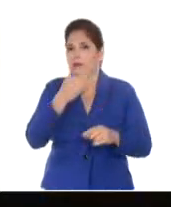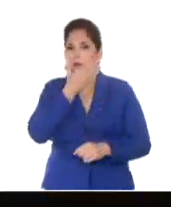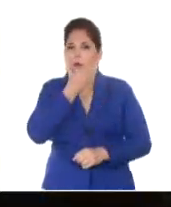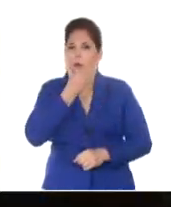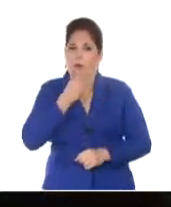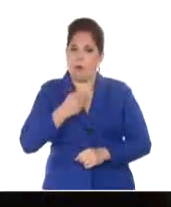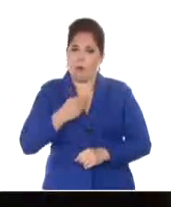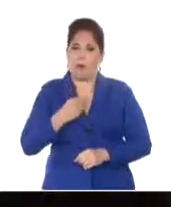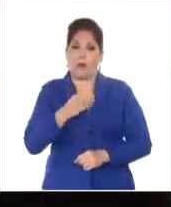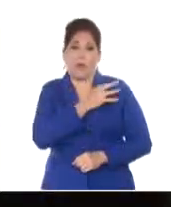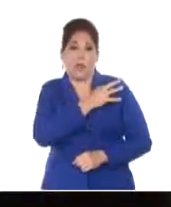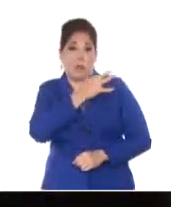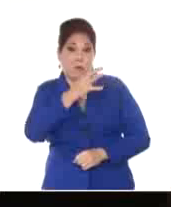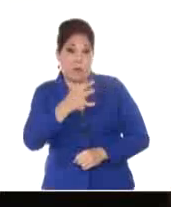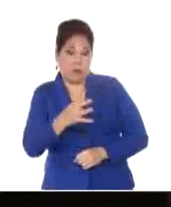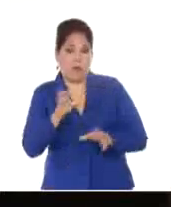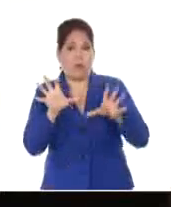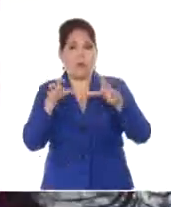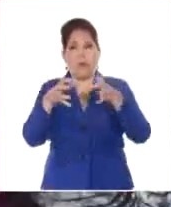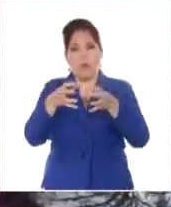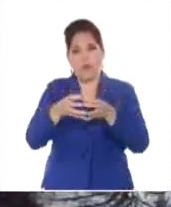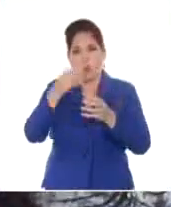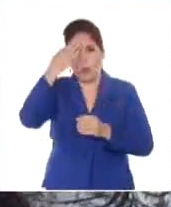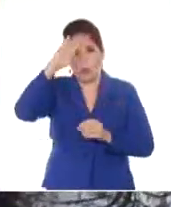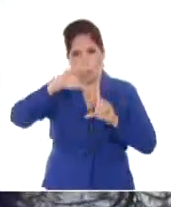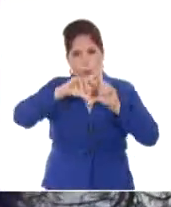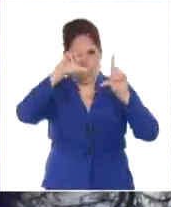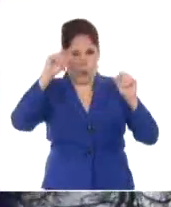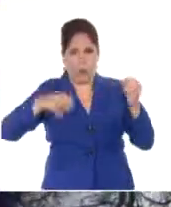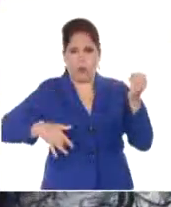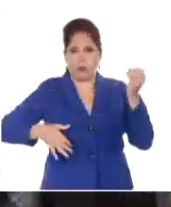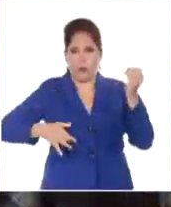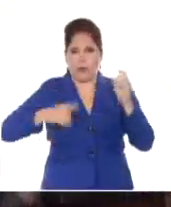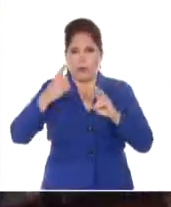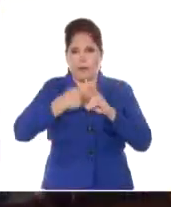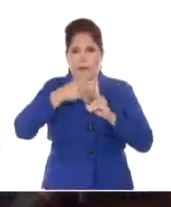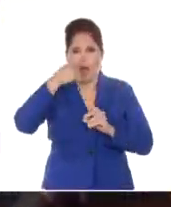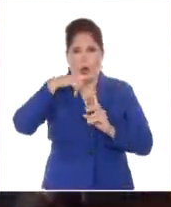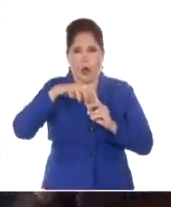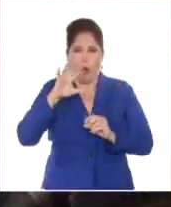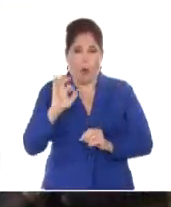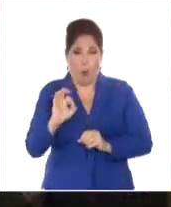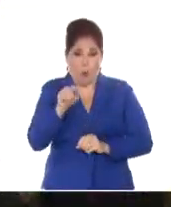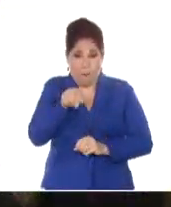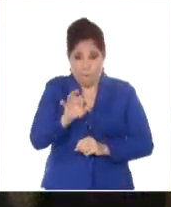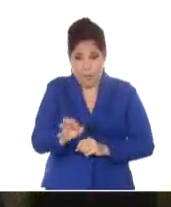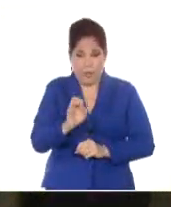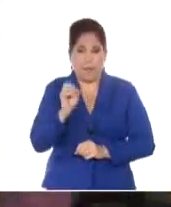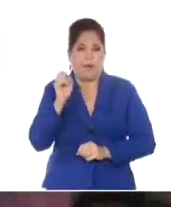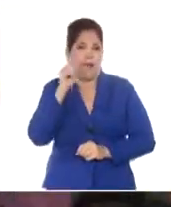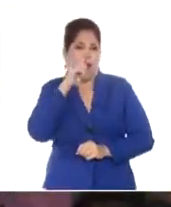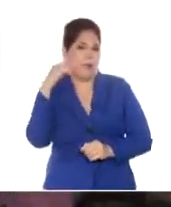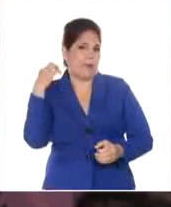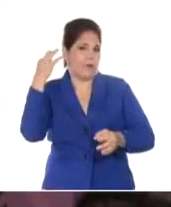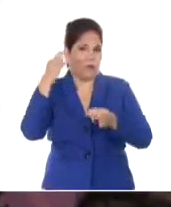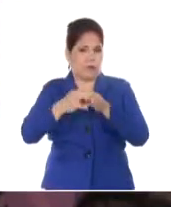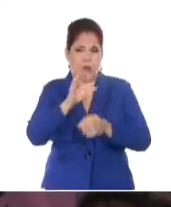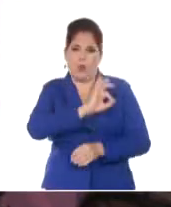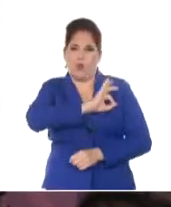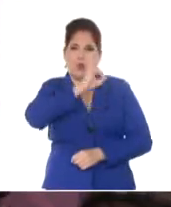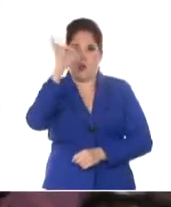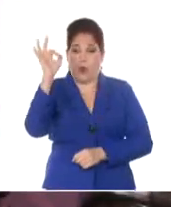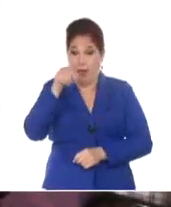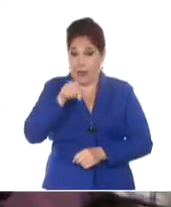juvenil. Invitados, el grupo de Cuba, el trovador Yanco León, Para que no se acabe la esperanza.